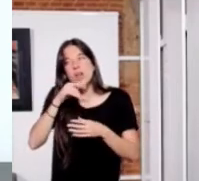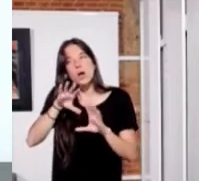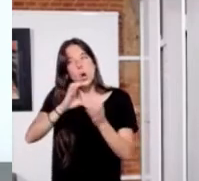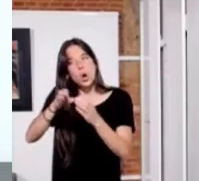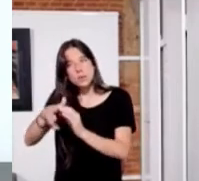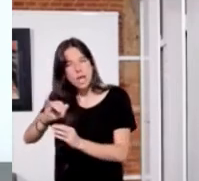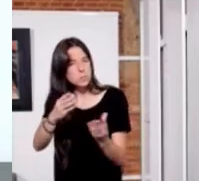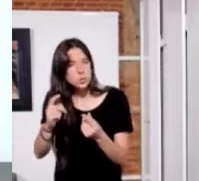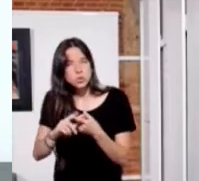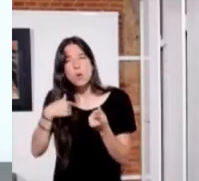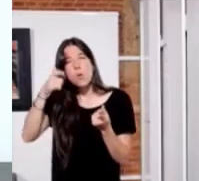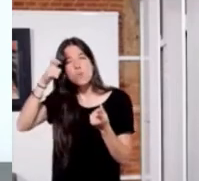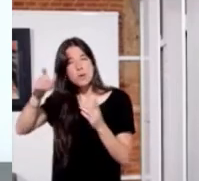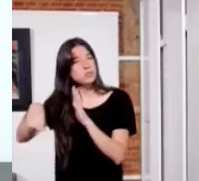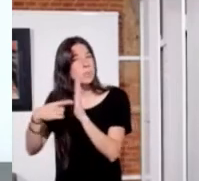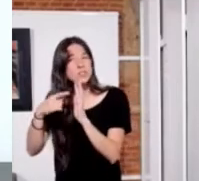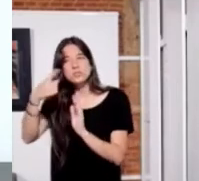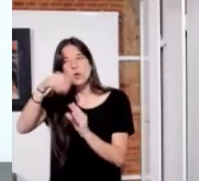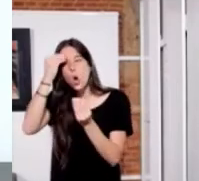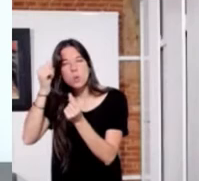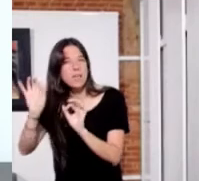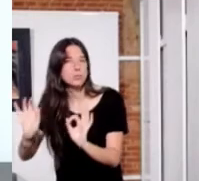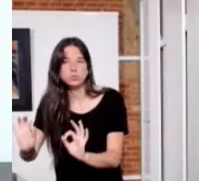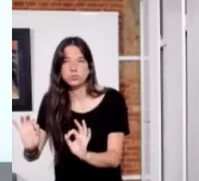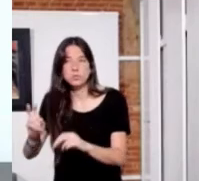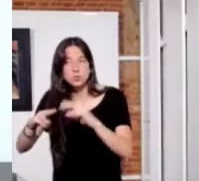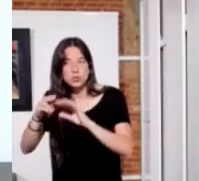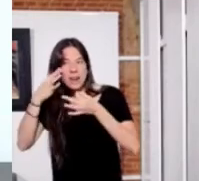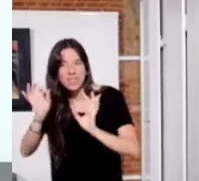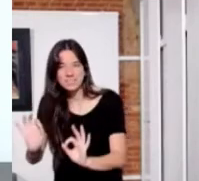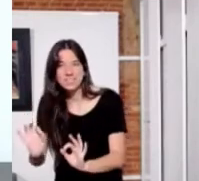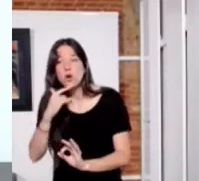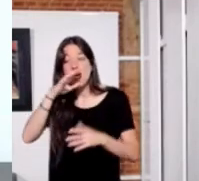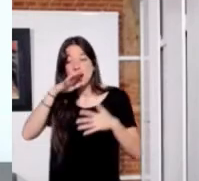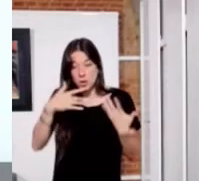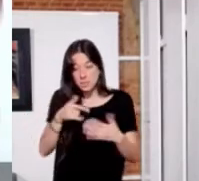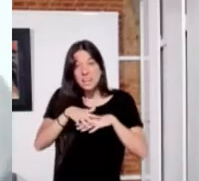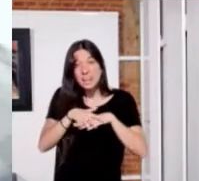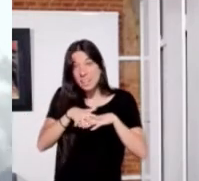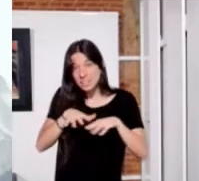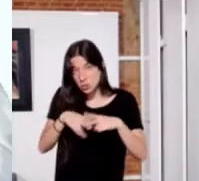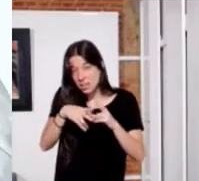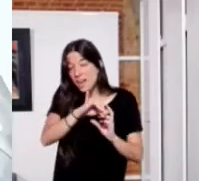hay pueblos enteros que son olvidados. Hoy tenemos en las redes una llamada a